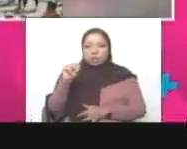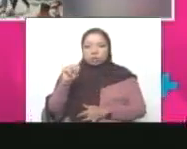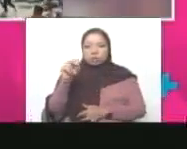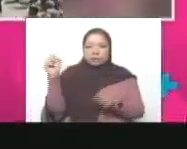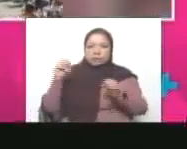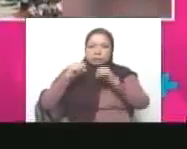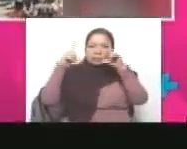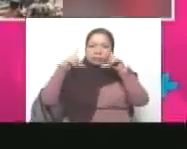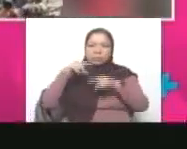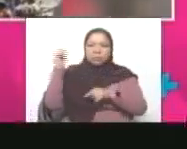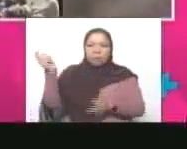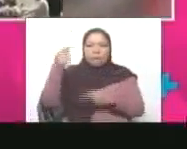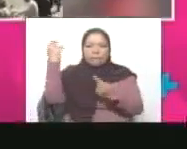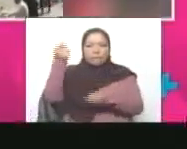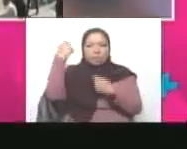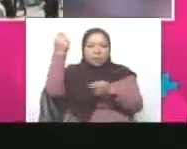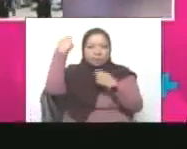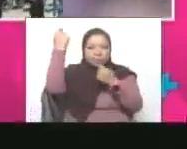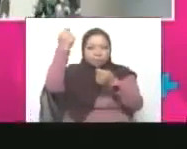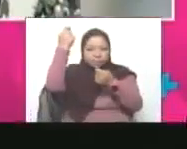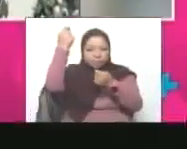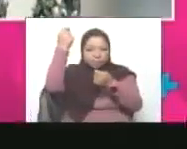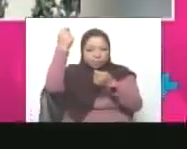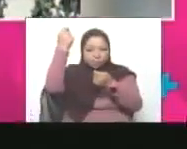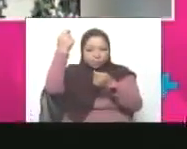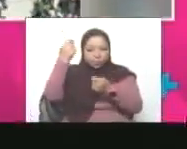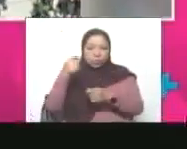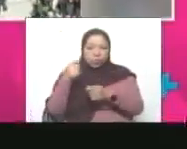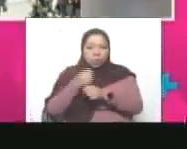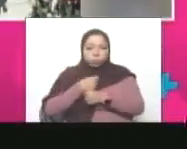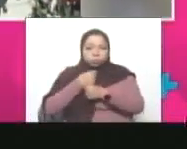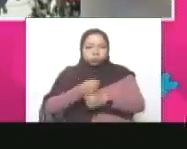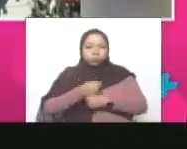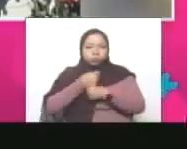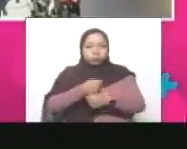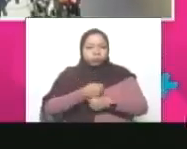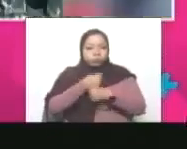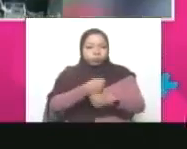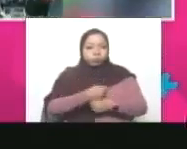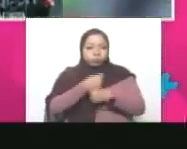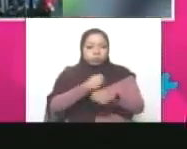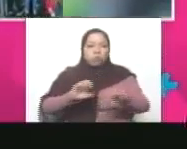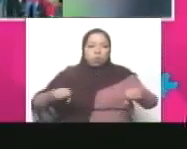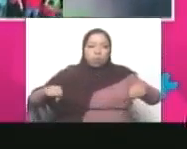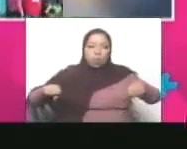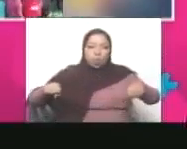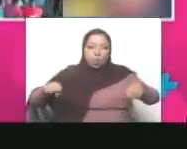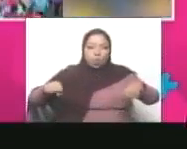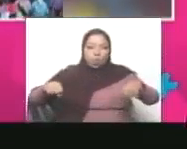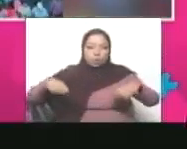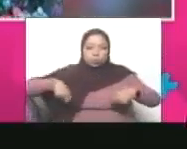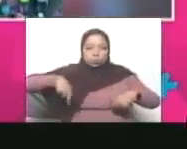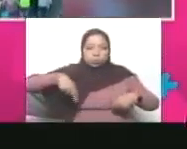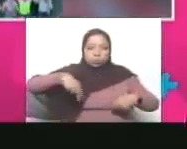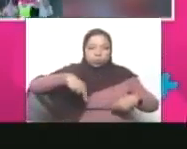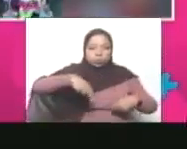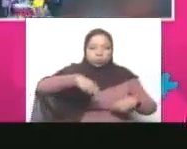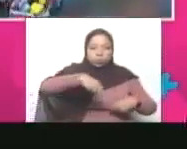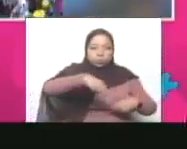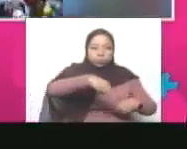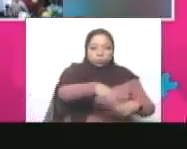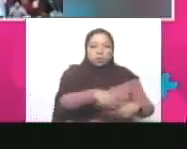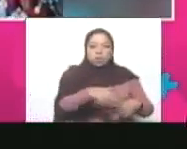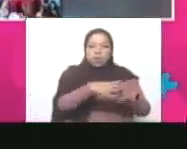Esa es la de Apure, la que están viendo ahí. A caballo, a pie, a moto en Apure, de punta